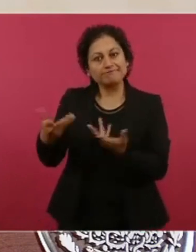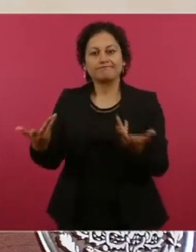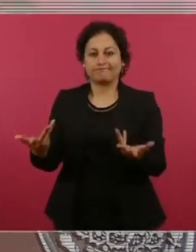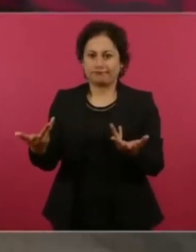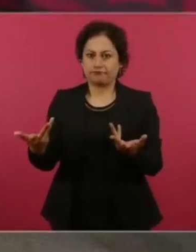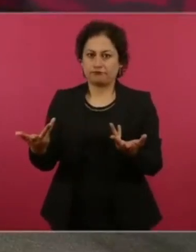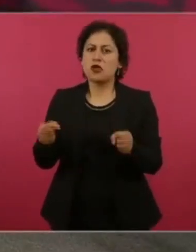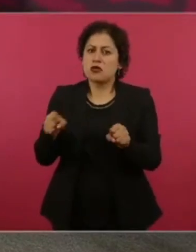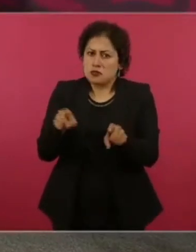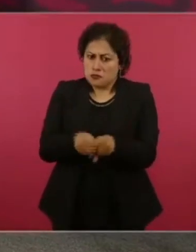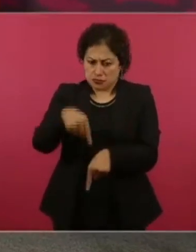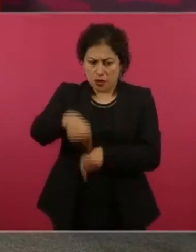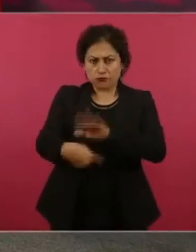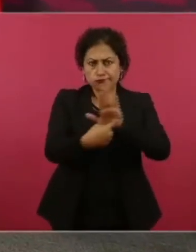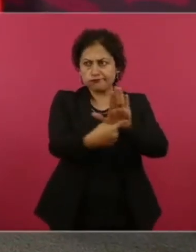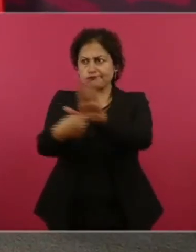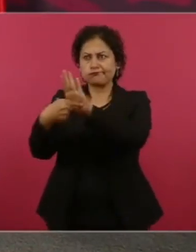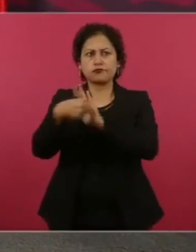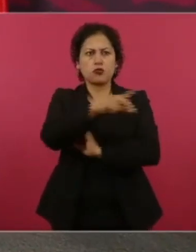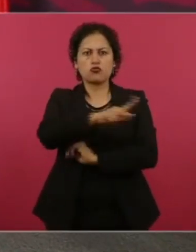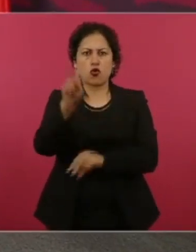al pueblo de México.